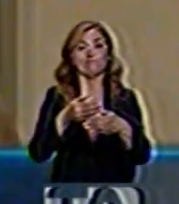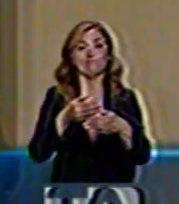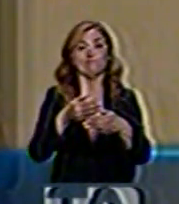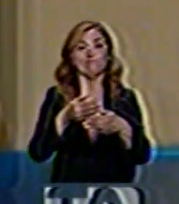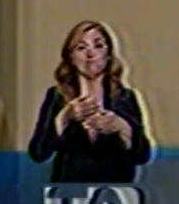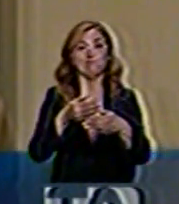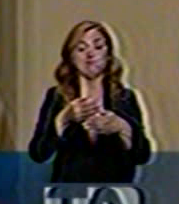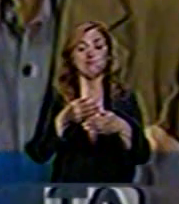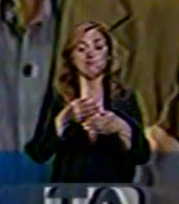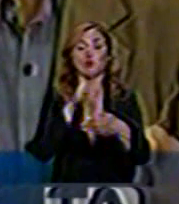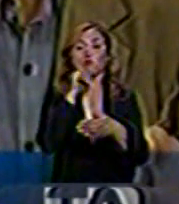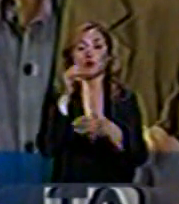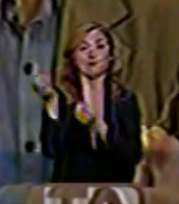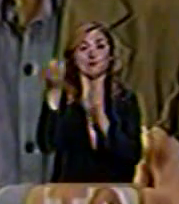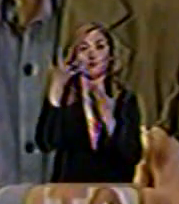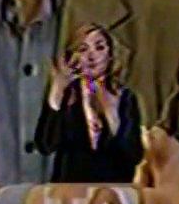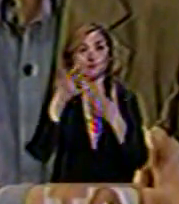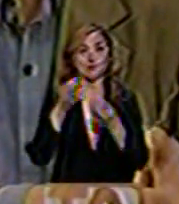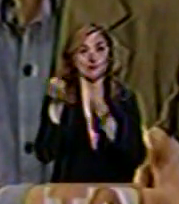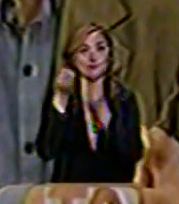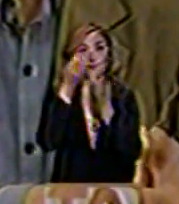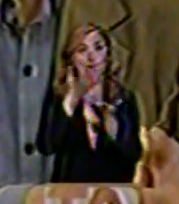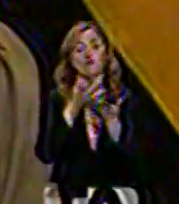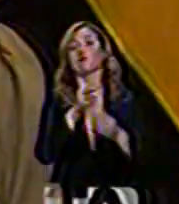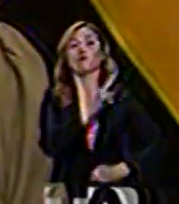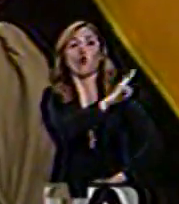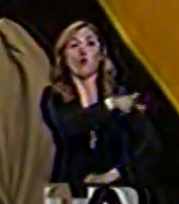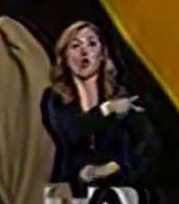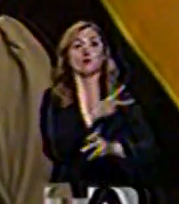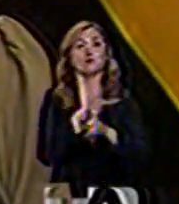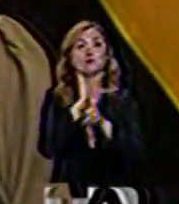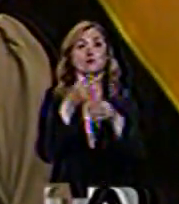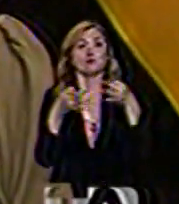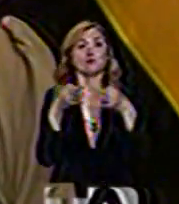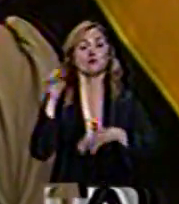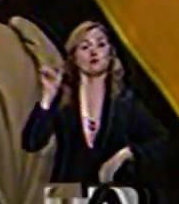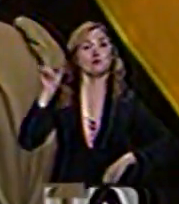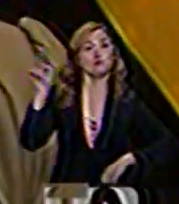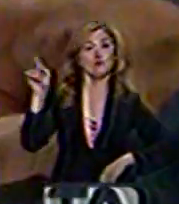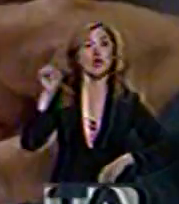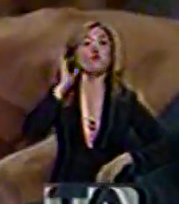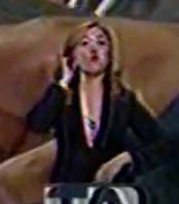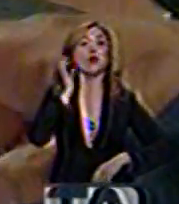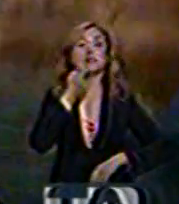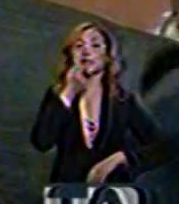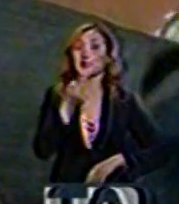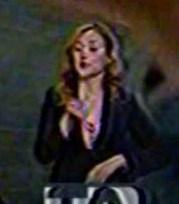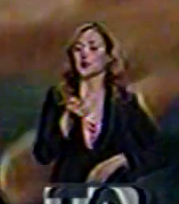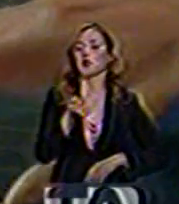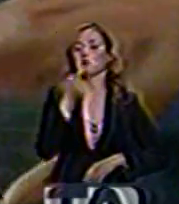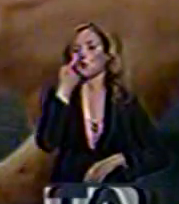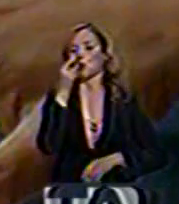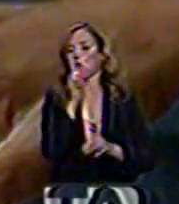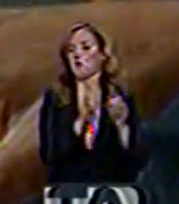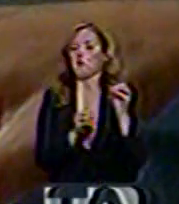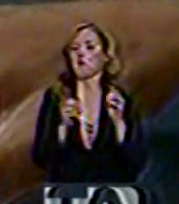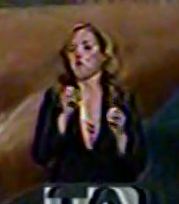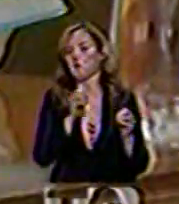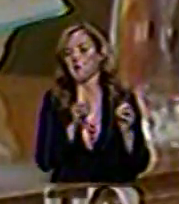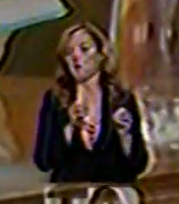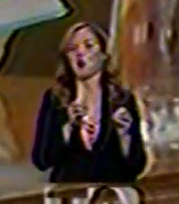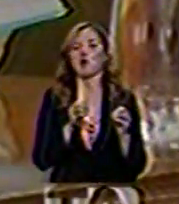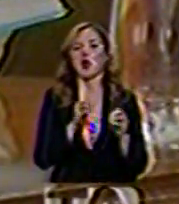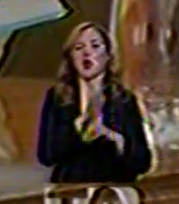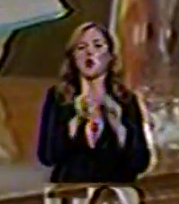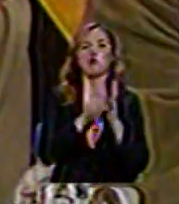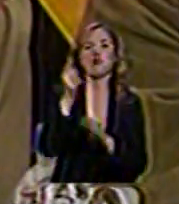de subir información. Casos que, según la vocal del Consejo de la Judicatura, Angélica Porras, permiten observar una presunción de cómo se